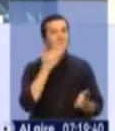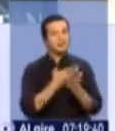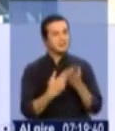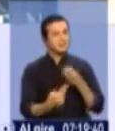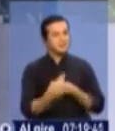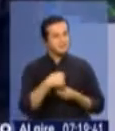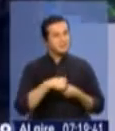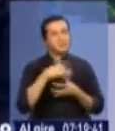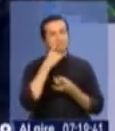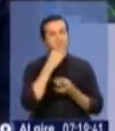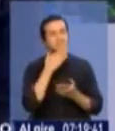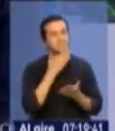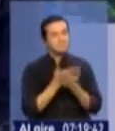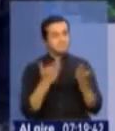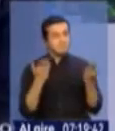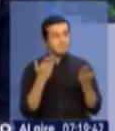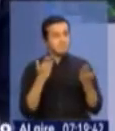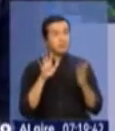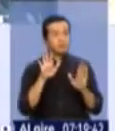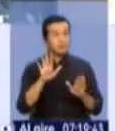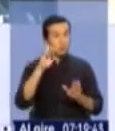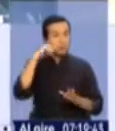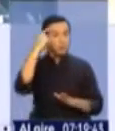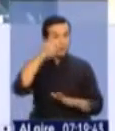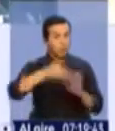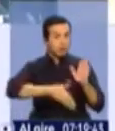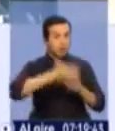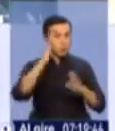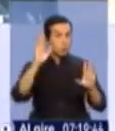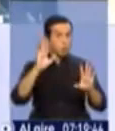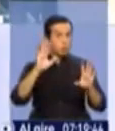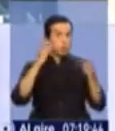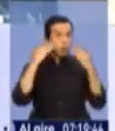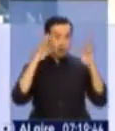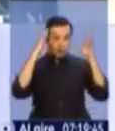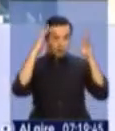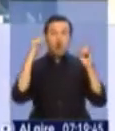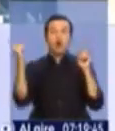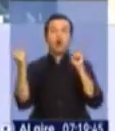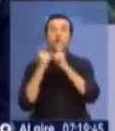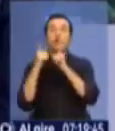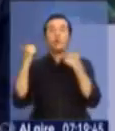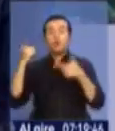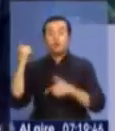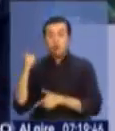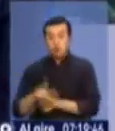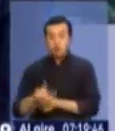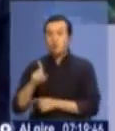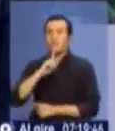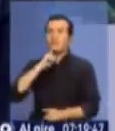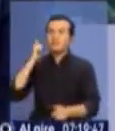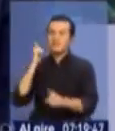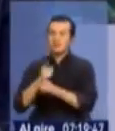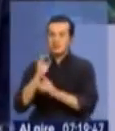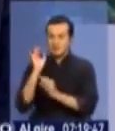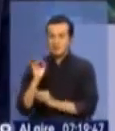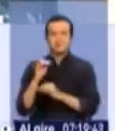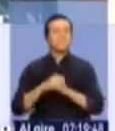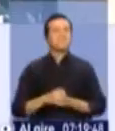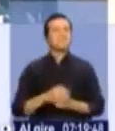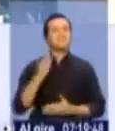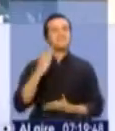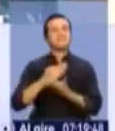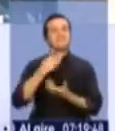de la nave que vaya a guayaquil célebre por mil pero nos vemos en loja desde luego que sí muchas bueno solo hacemos una pausa y